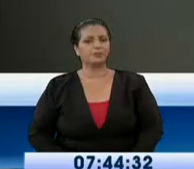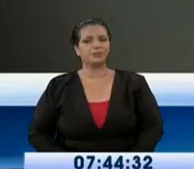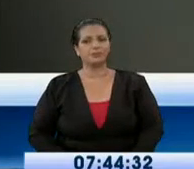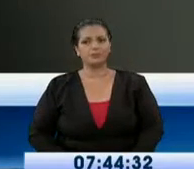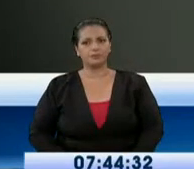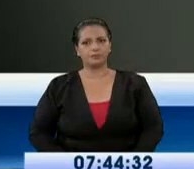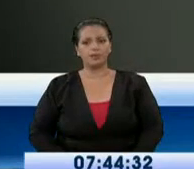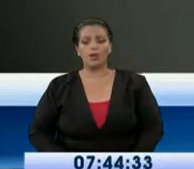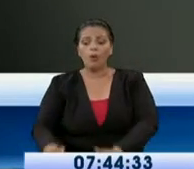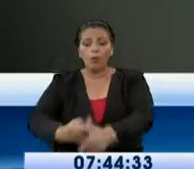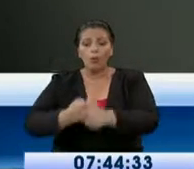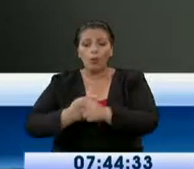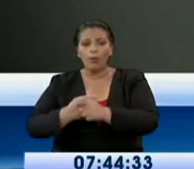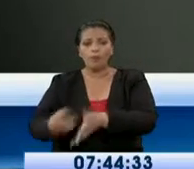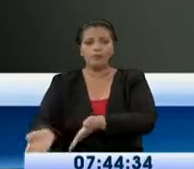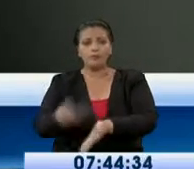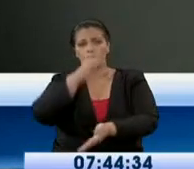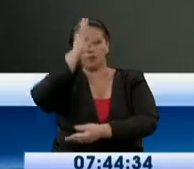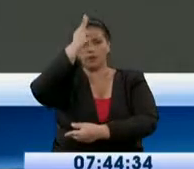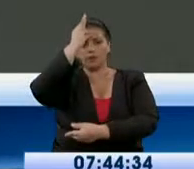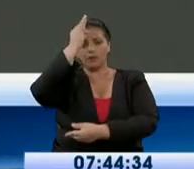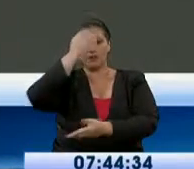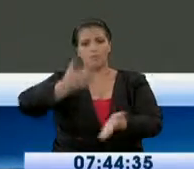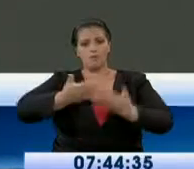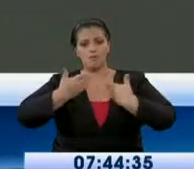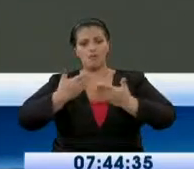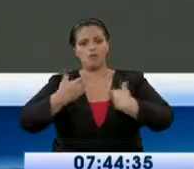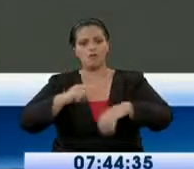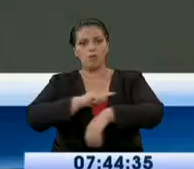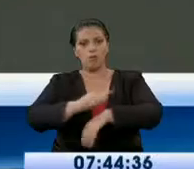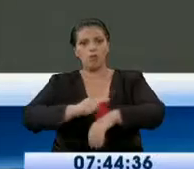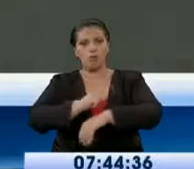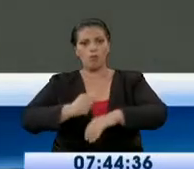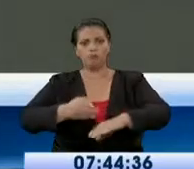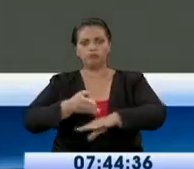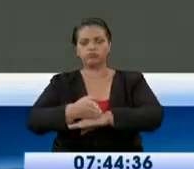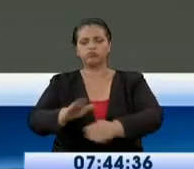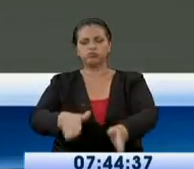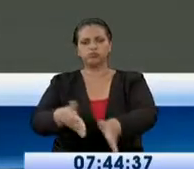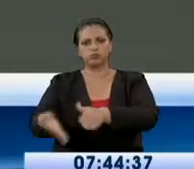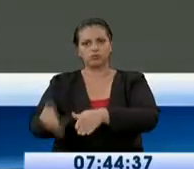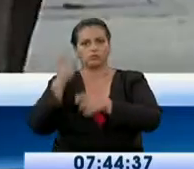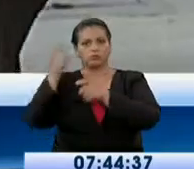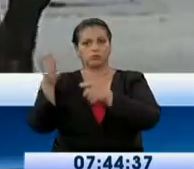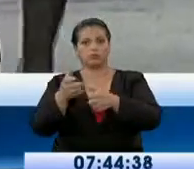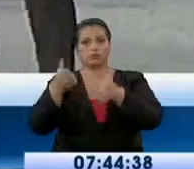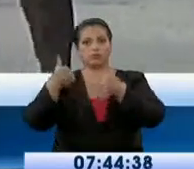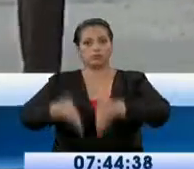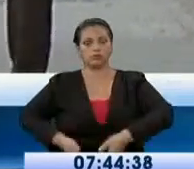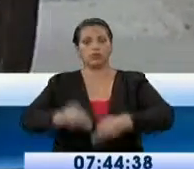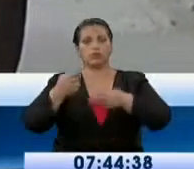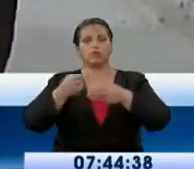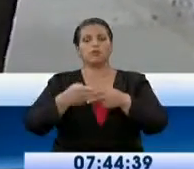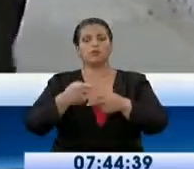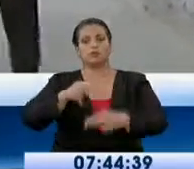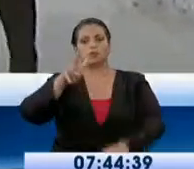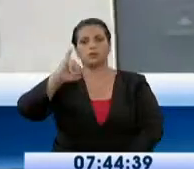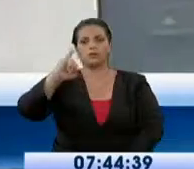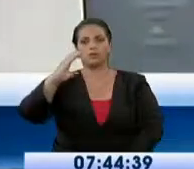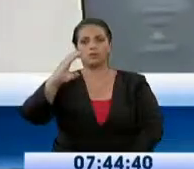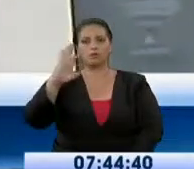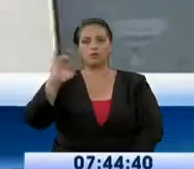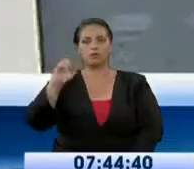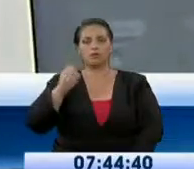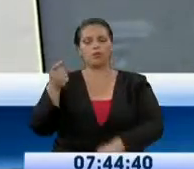herido fue trasladado al Hospital Guayaquil, donde murió horas después. El fiscal Víctor González ordenó el levantamiento, doctor, del